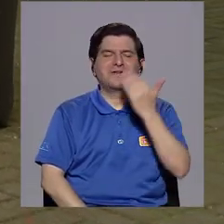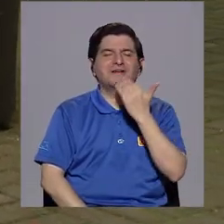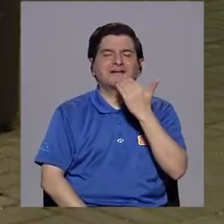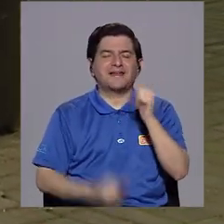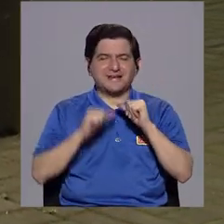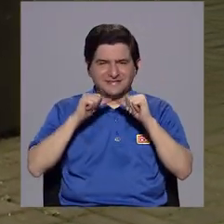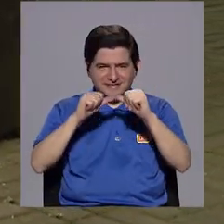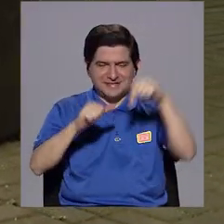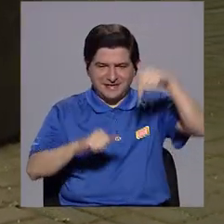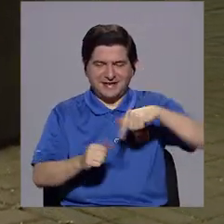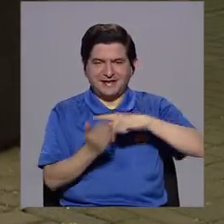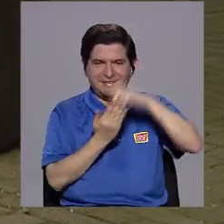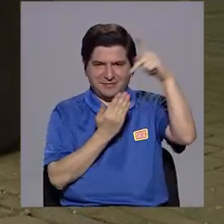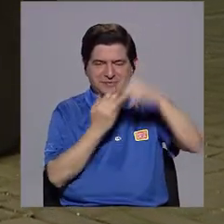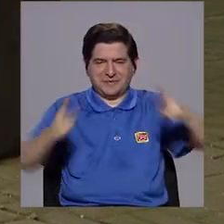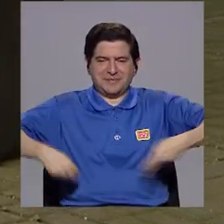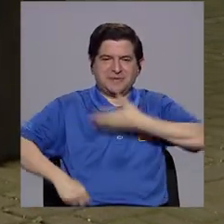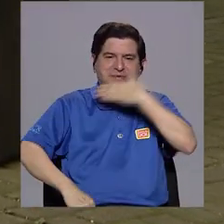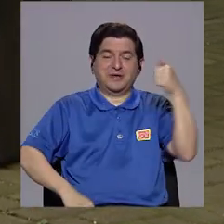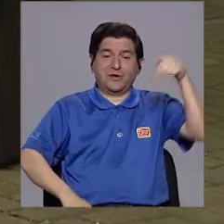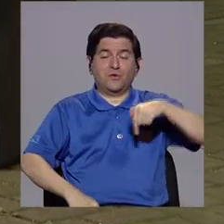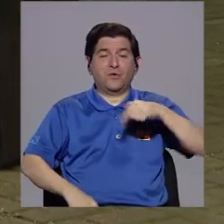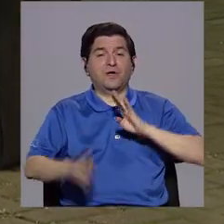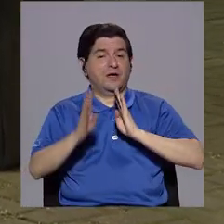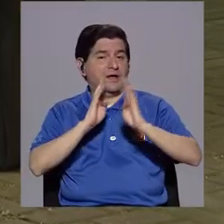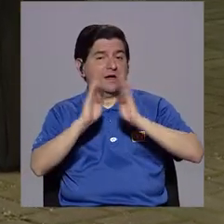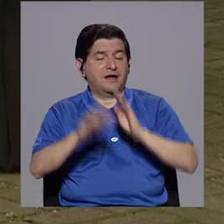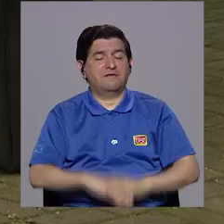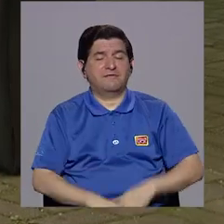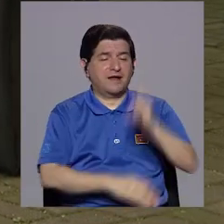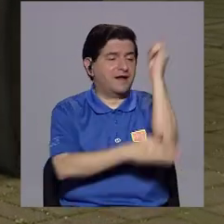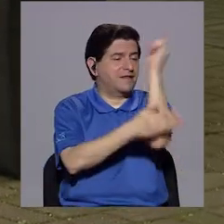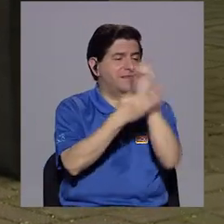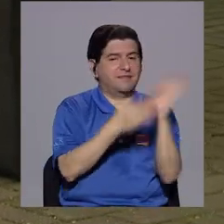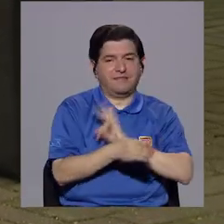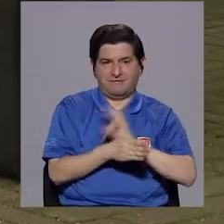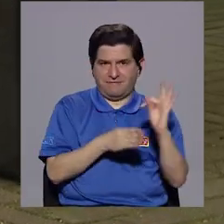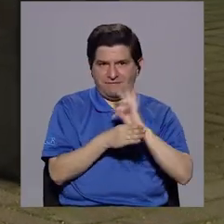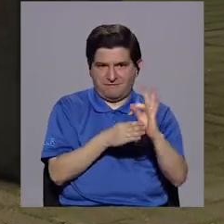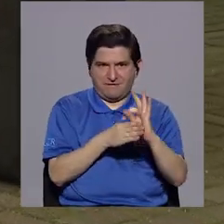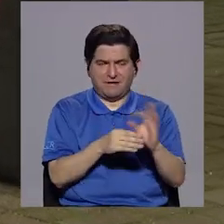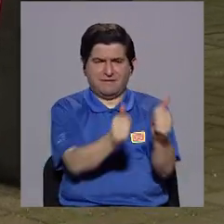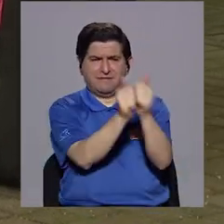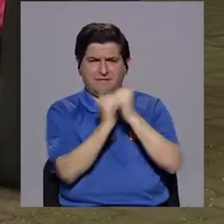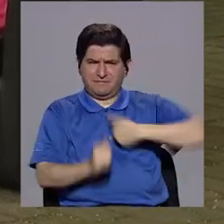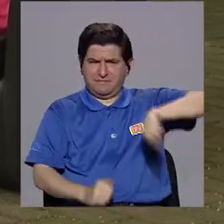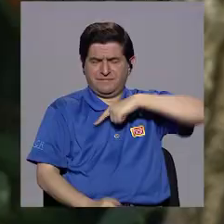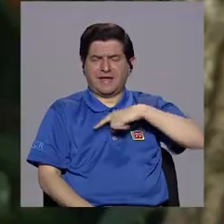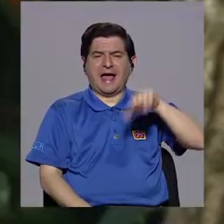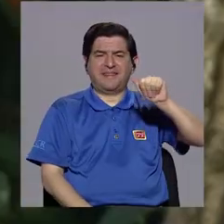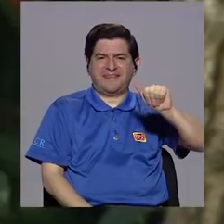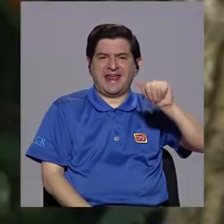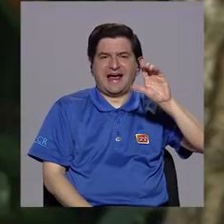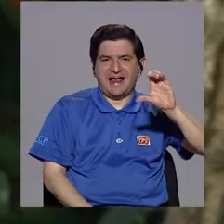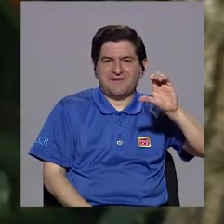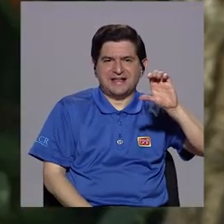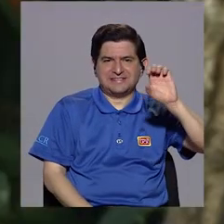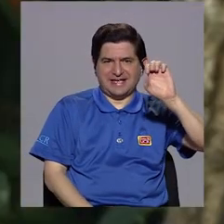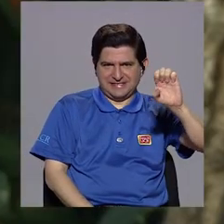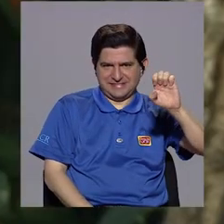Hola, gracias por continuar con nosotros en Vivir Mejor. El día de hoy estamos hablando acerca del arte terapia. Está con nosotros Andrea